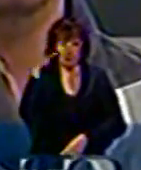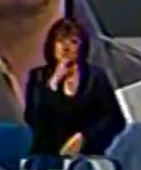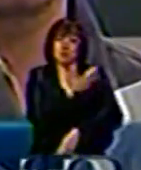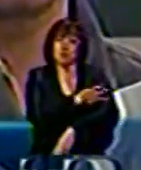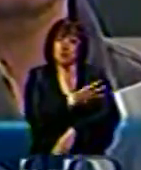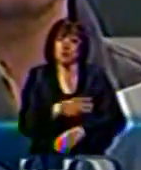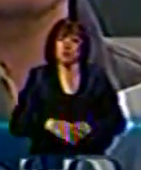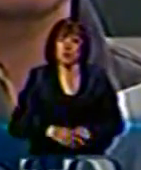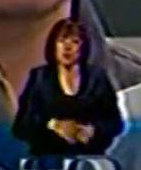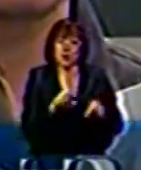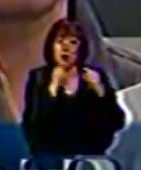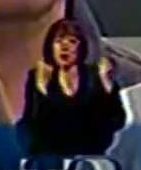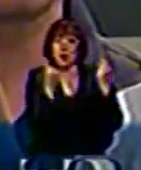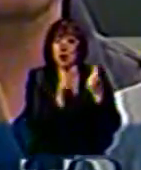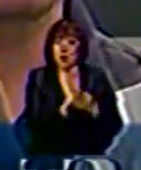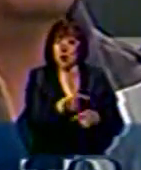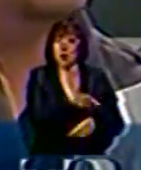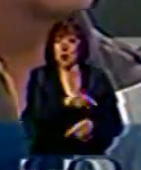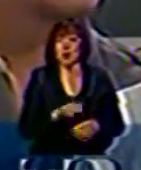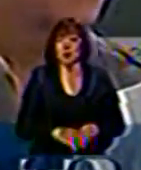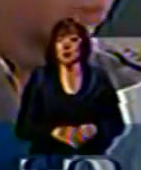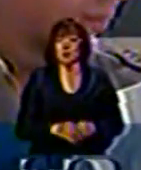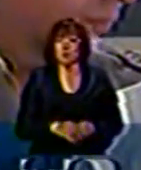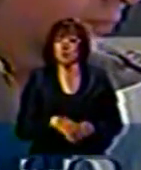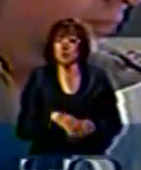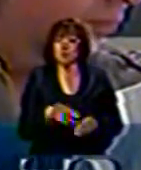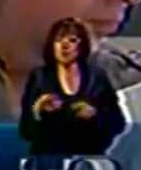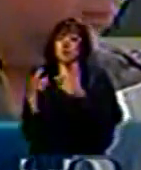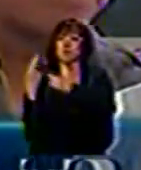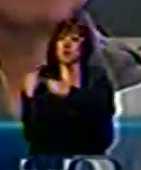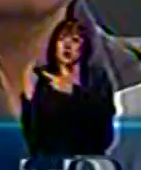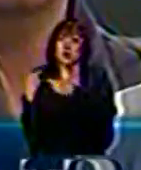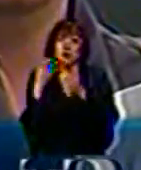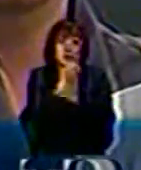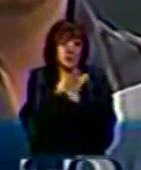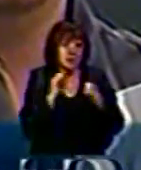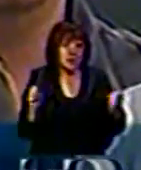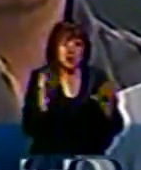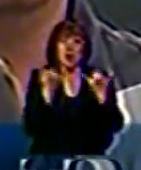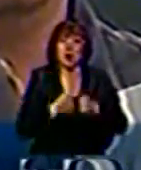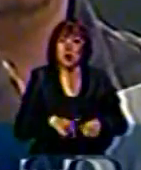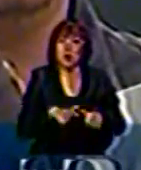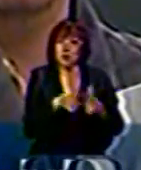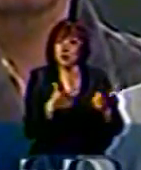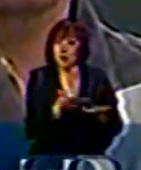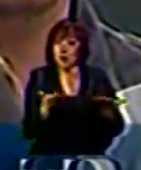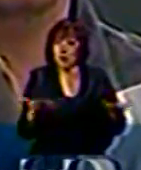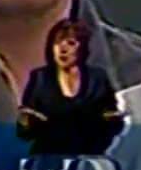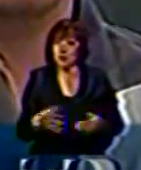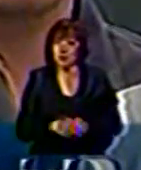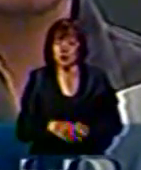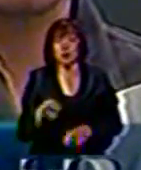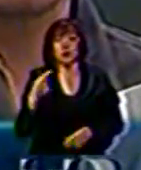se produjo un hurto. Es por eso mi motivo y vengo a colaborar con la justicia